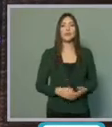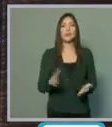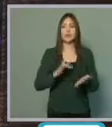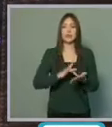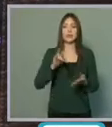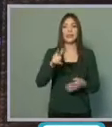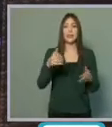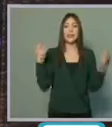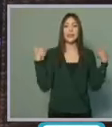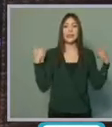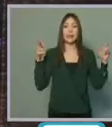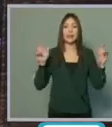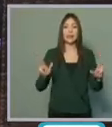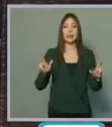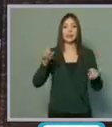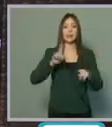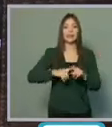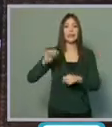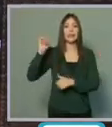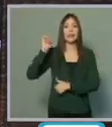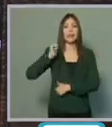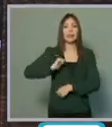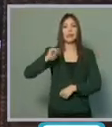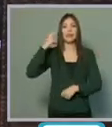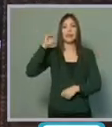de Turismo de Rusia,